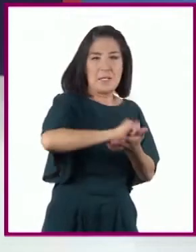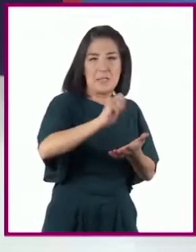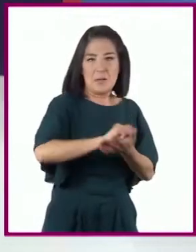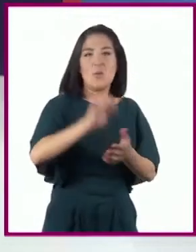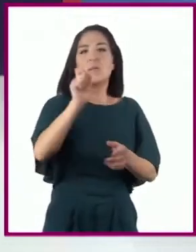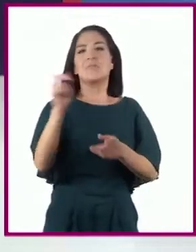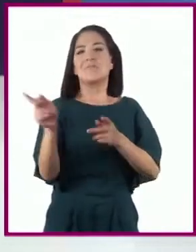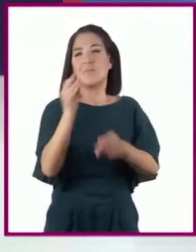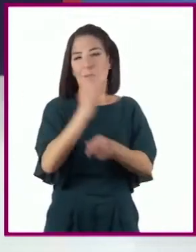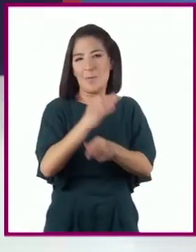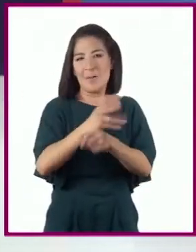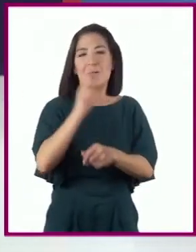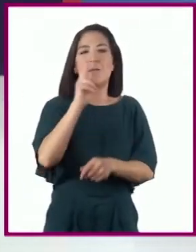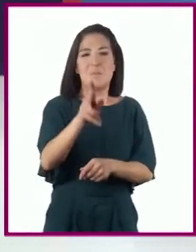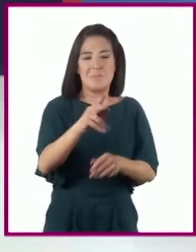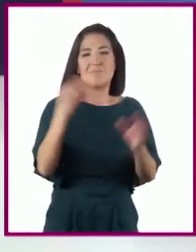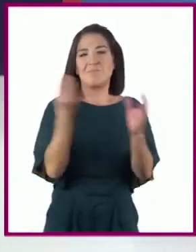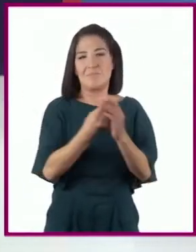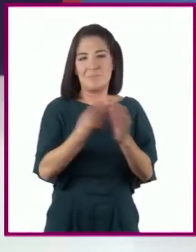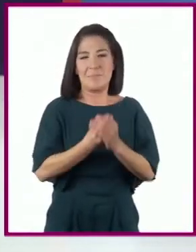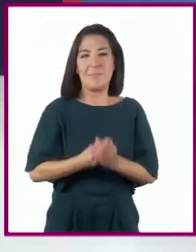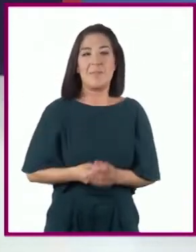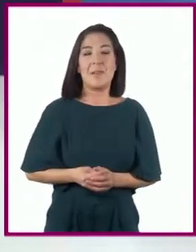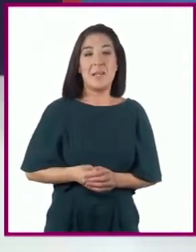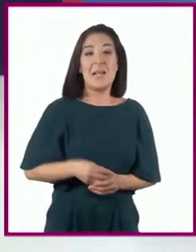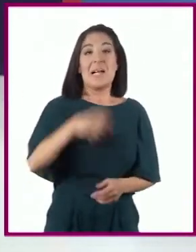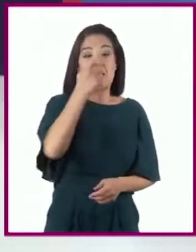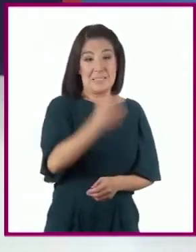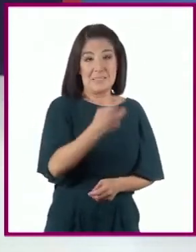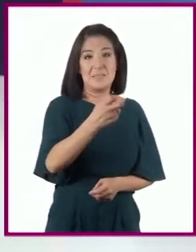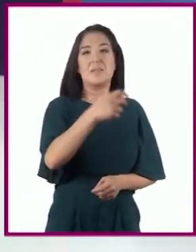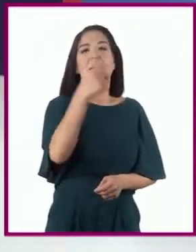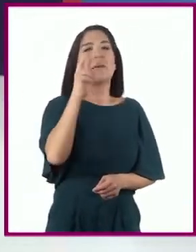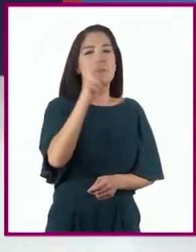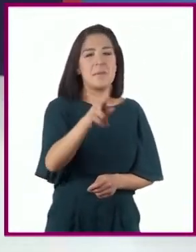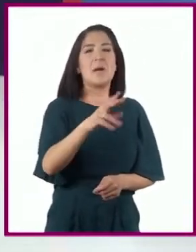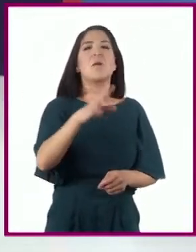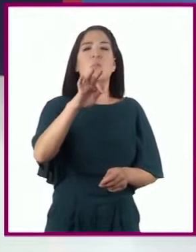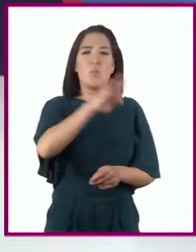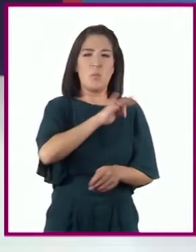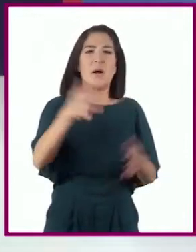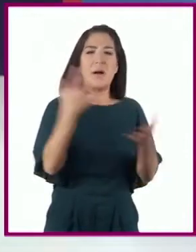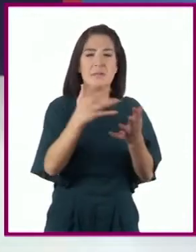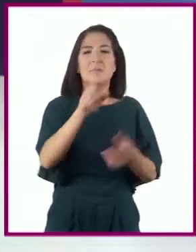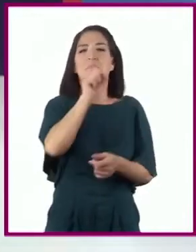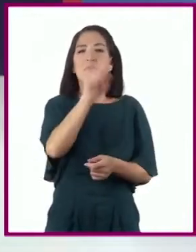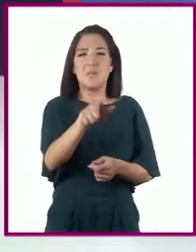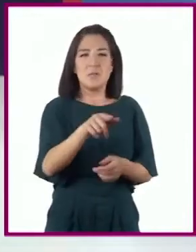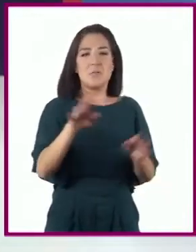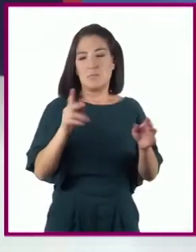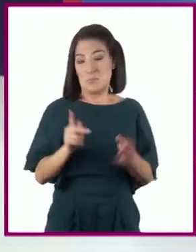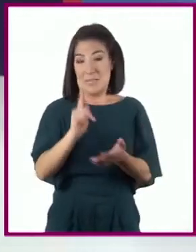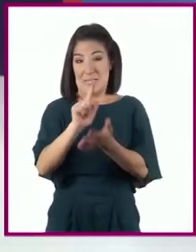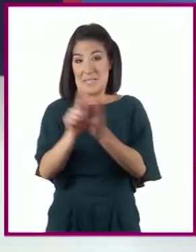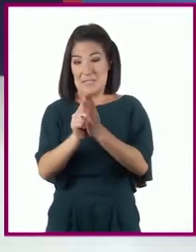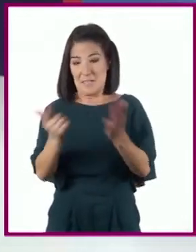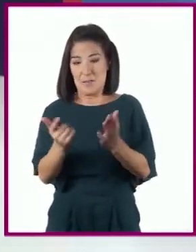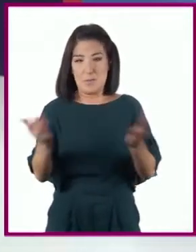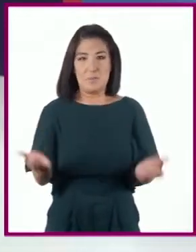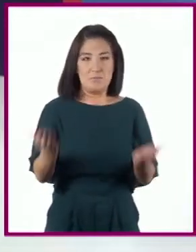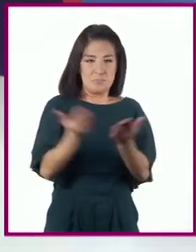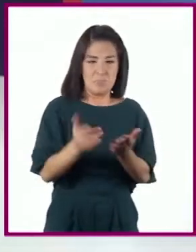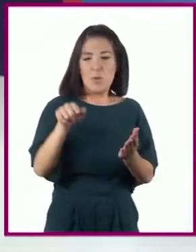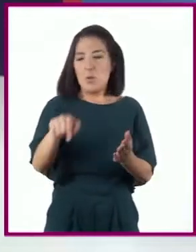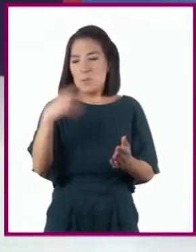los planteamientos de esta sesión. Muchas de estas las podrán ustedes resolver al momento de consultar su libro de texto